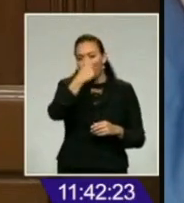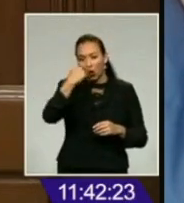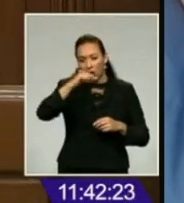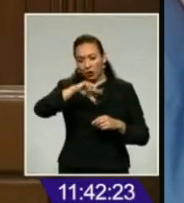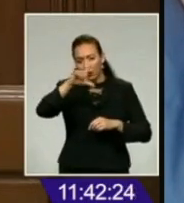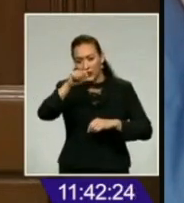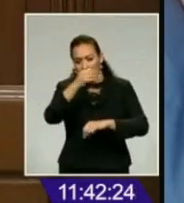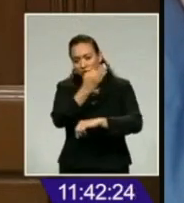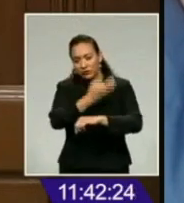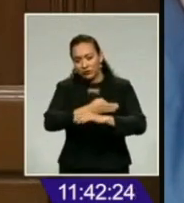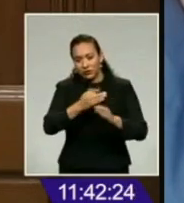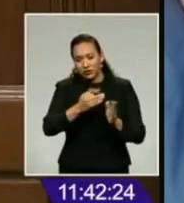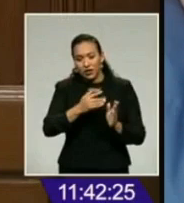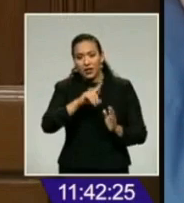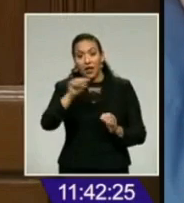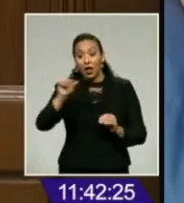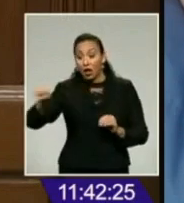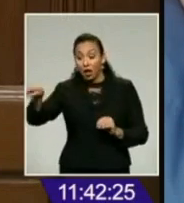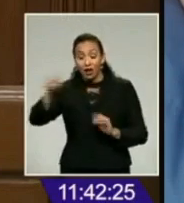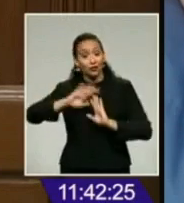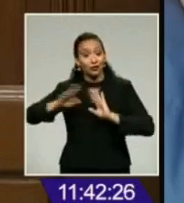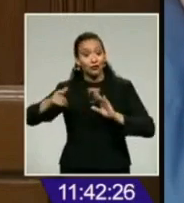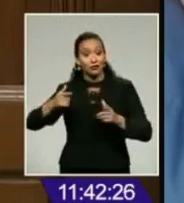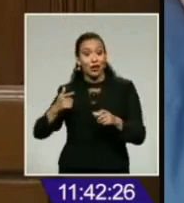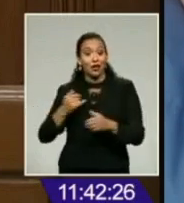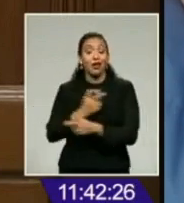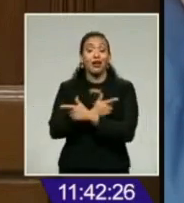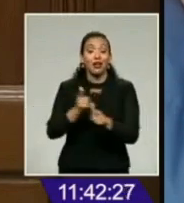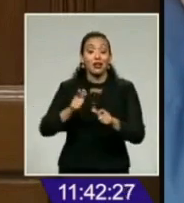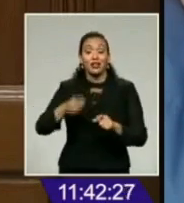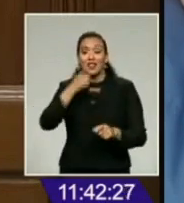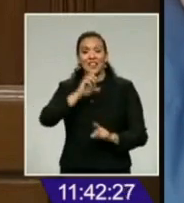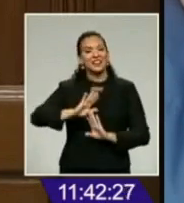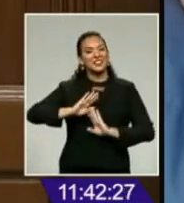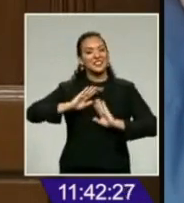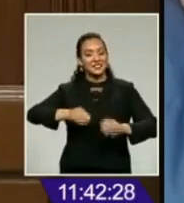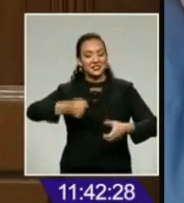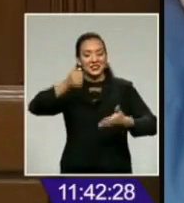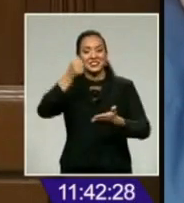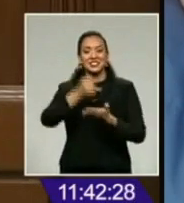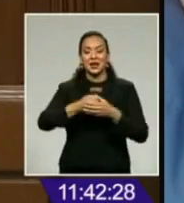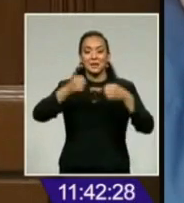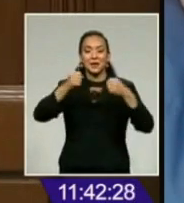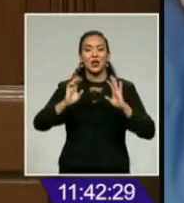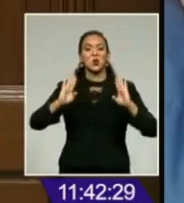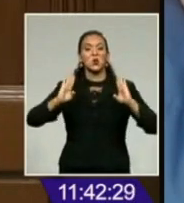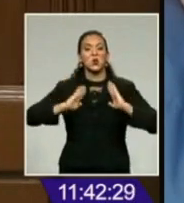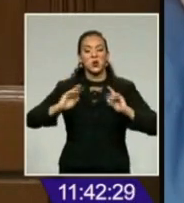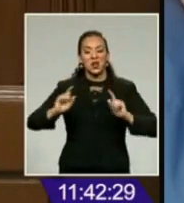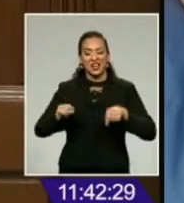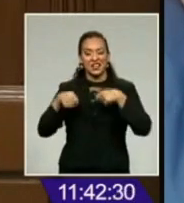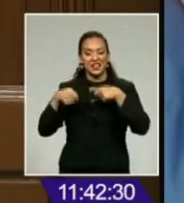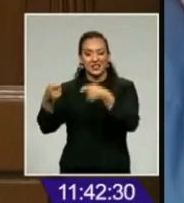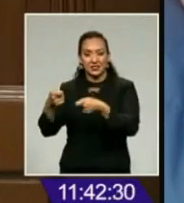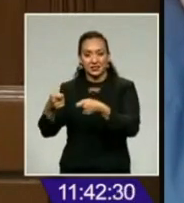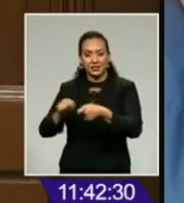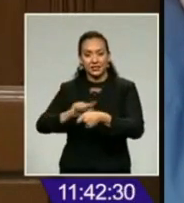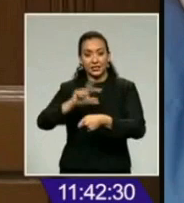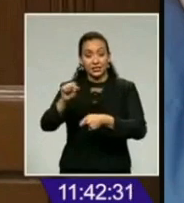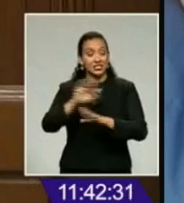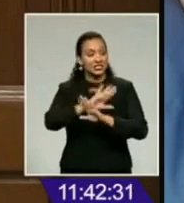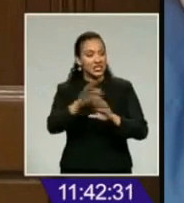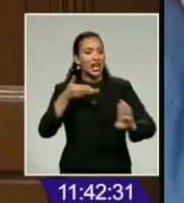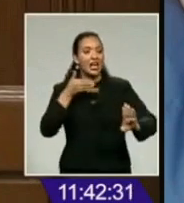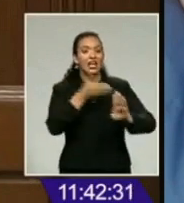reiterando el escudo de seguridad nacional y con ello los mecanismos contra la transparencia, información